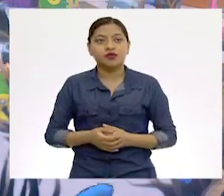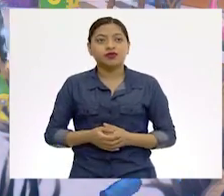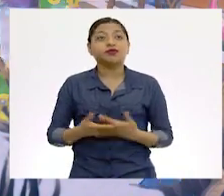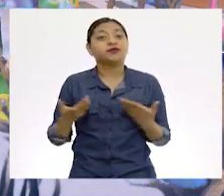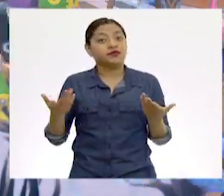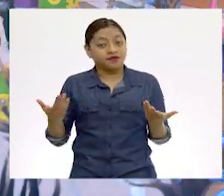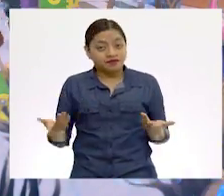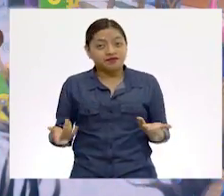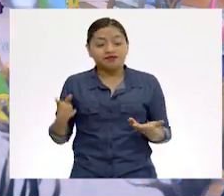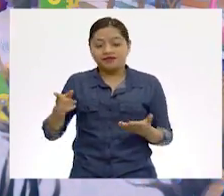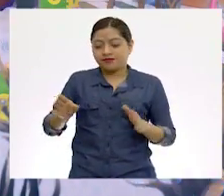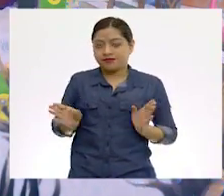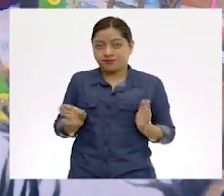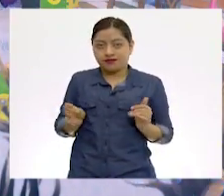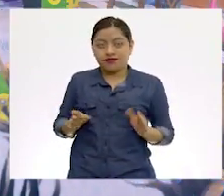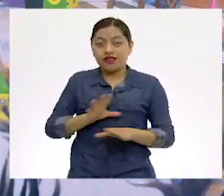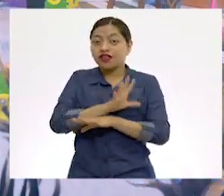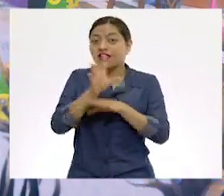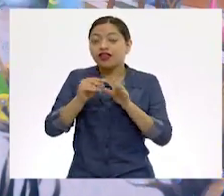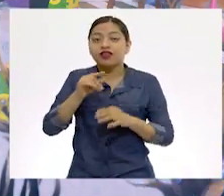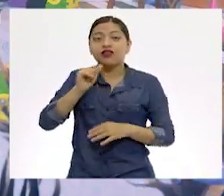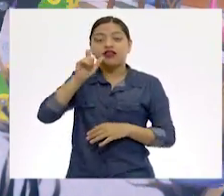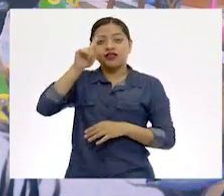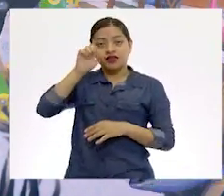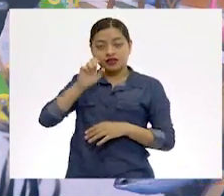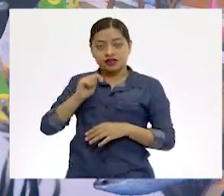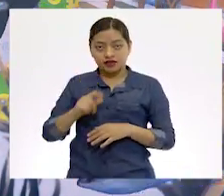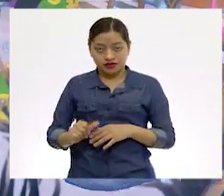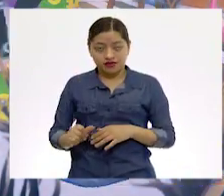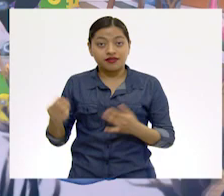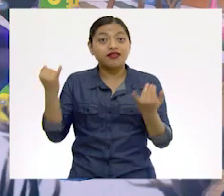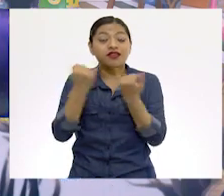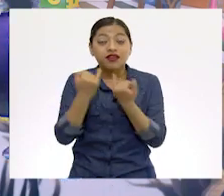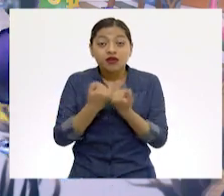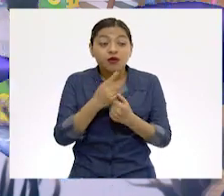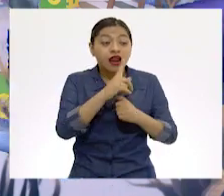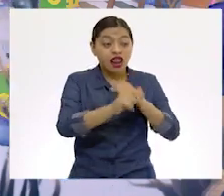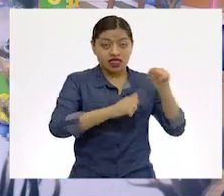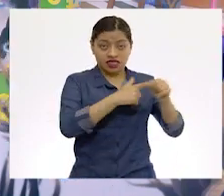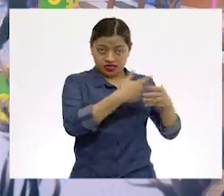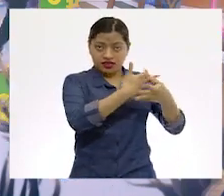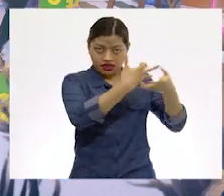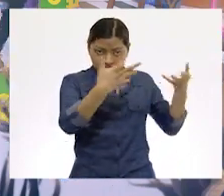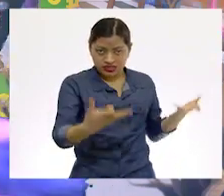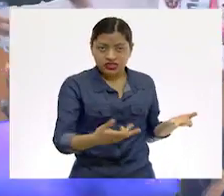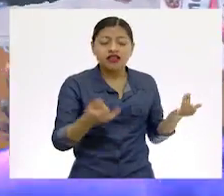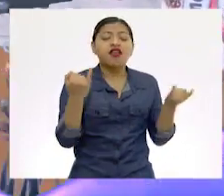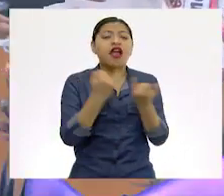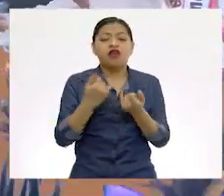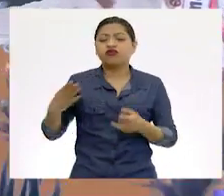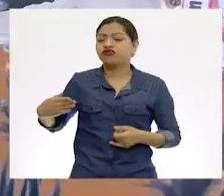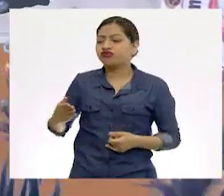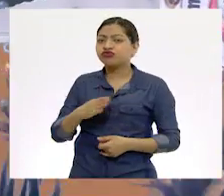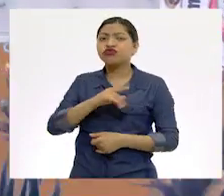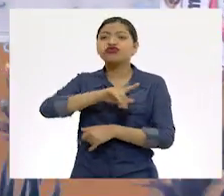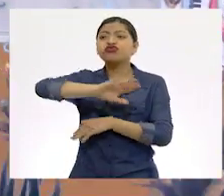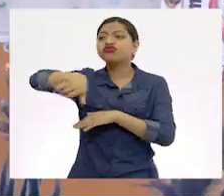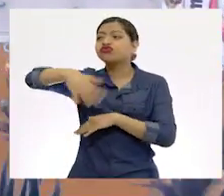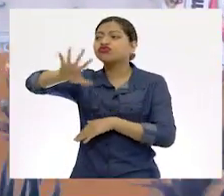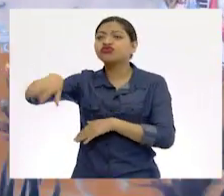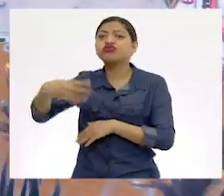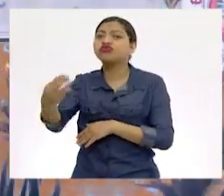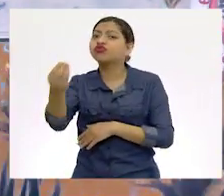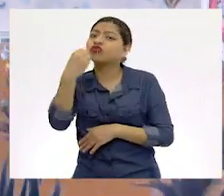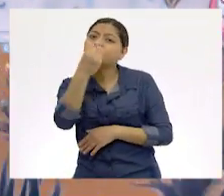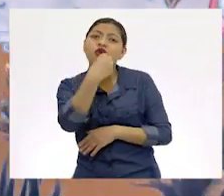es, Eric. Al igual que los animales terrestres, los peces también buscan su alimento nadando